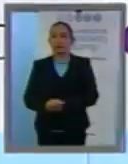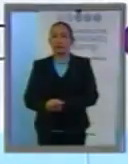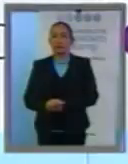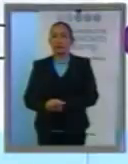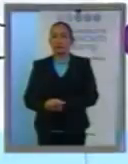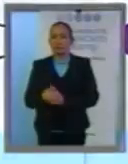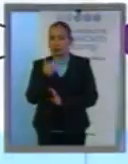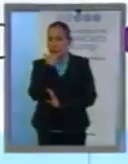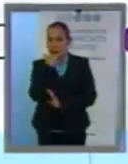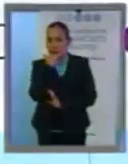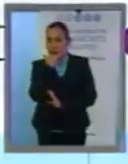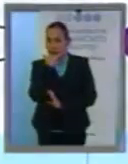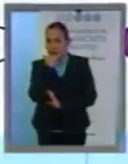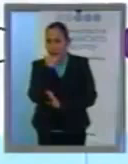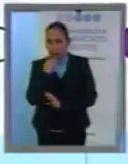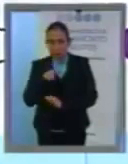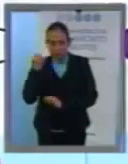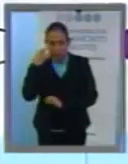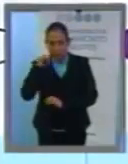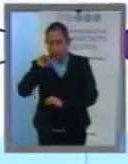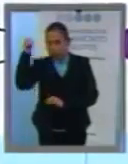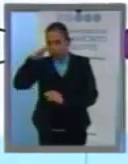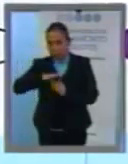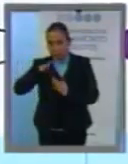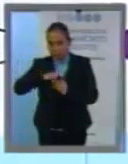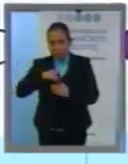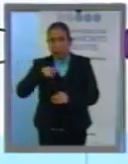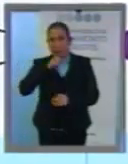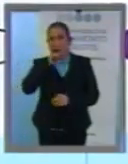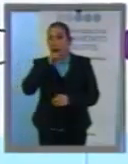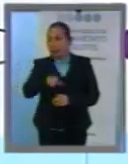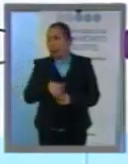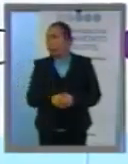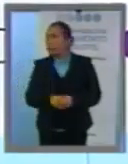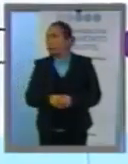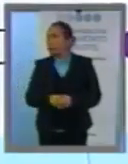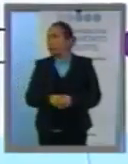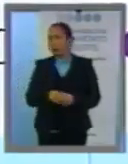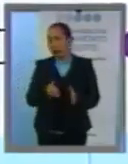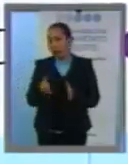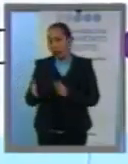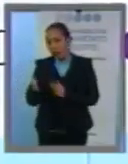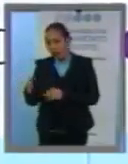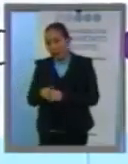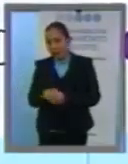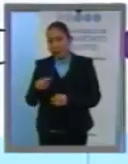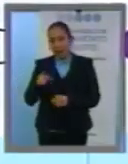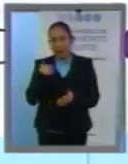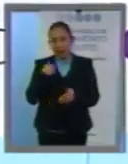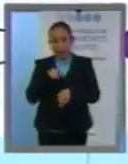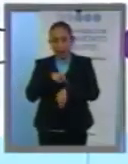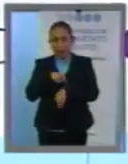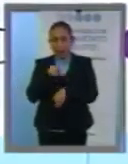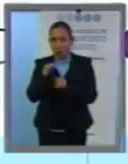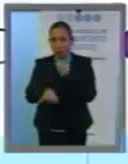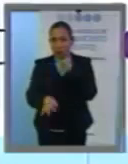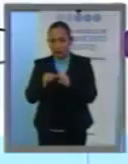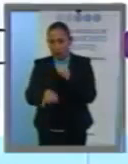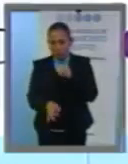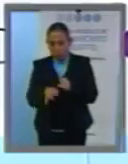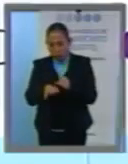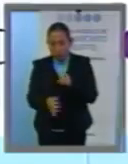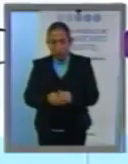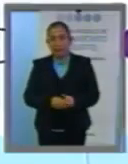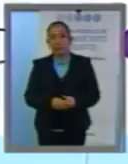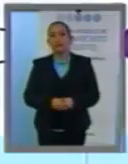Una disculpa a los ponentes de la siguiente mesa, pero también nosotros empezamos tarde. Entonces, bueno, pero ya nos falta la última, el